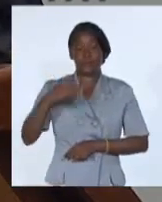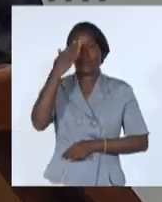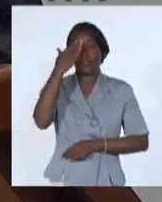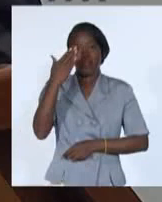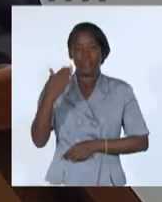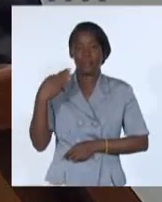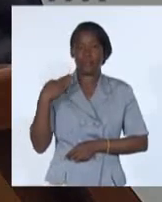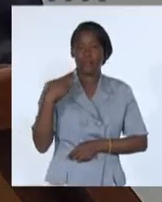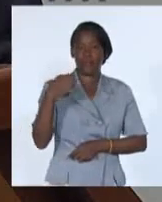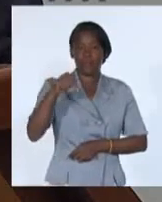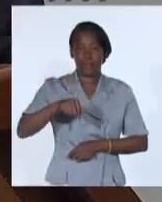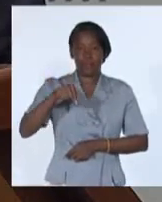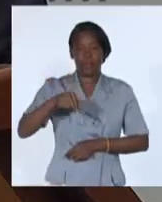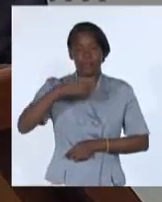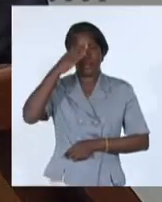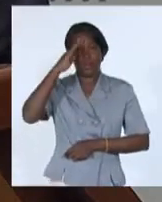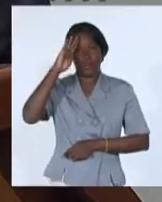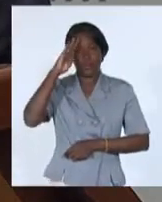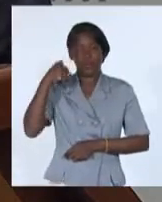hospitalidad que me ha brindado.